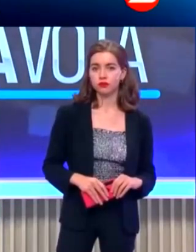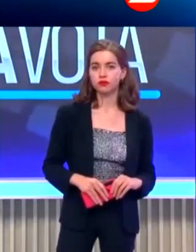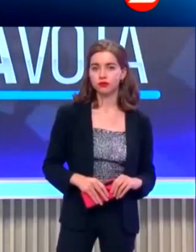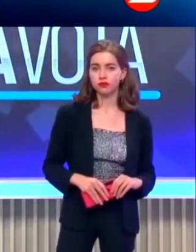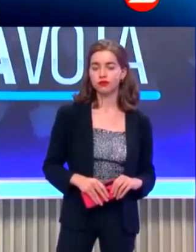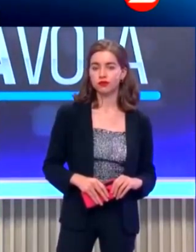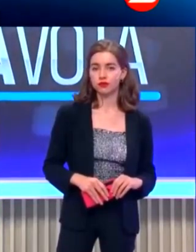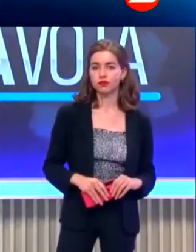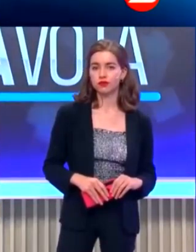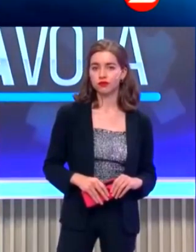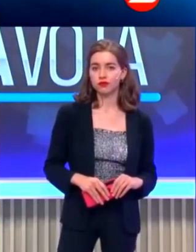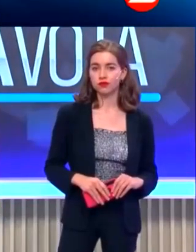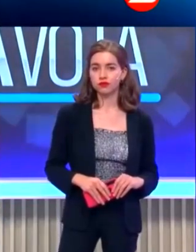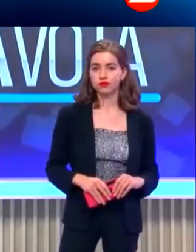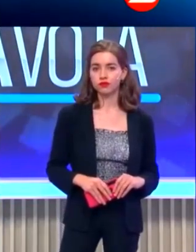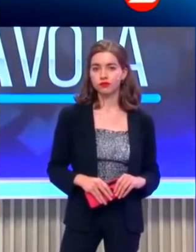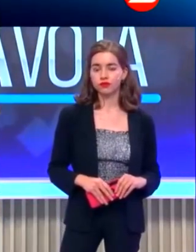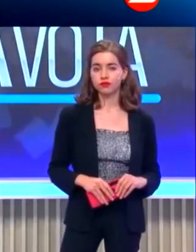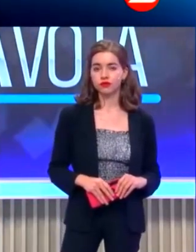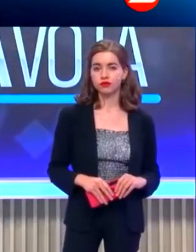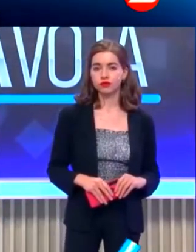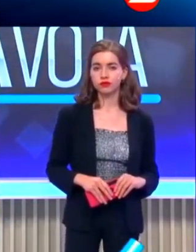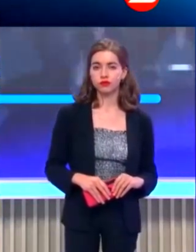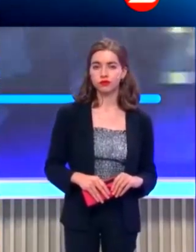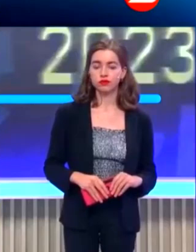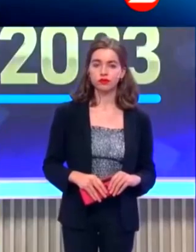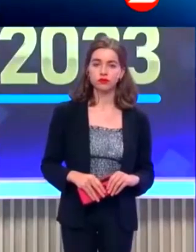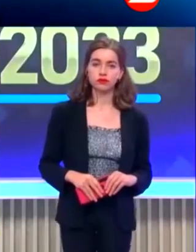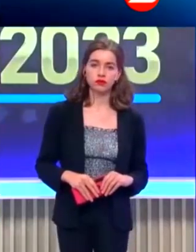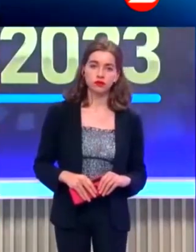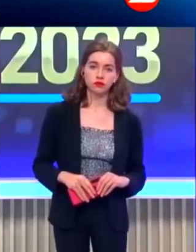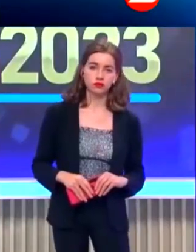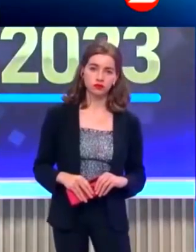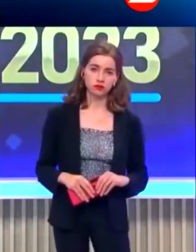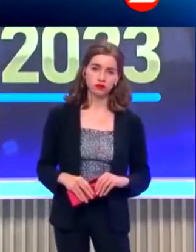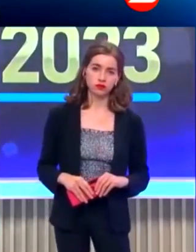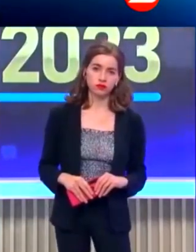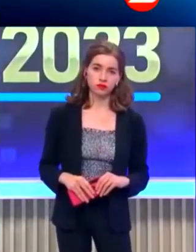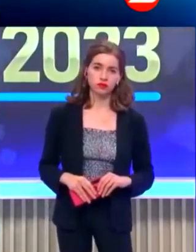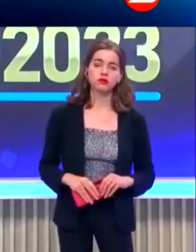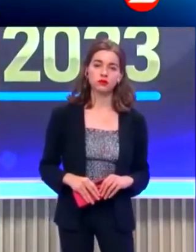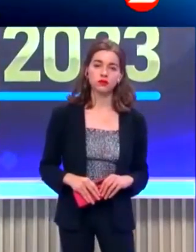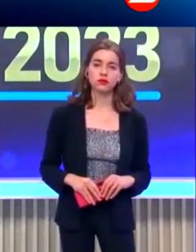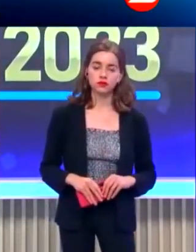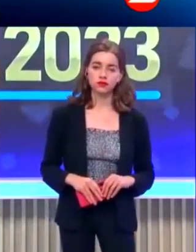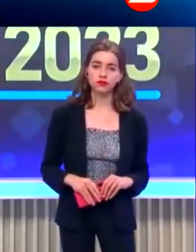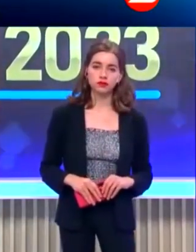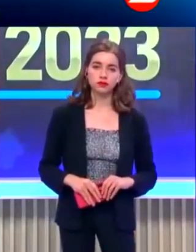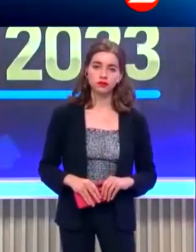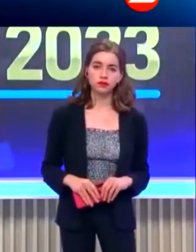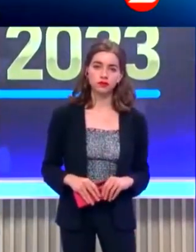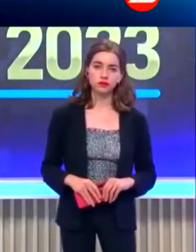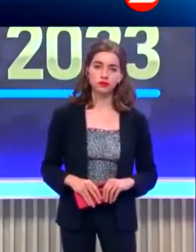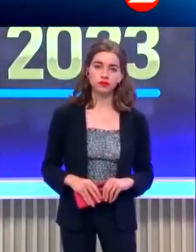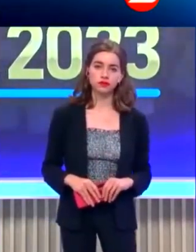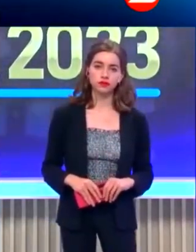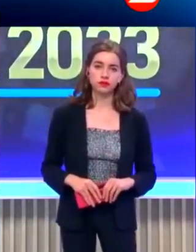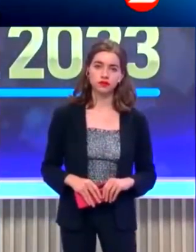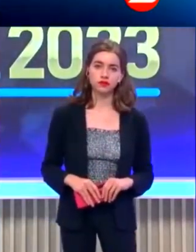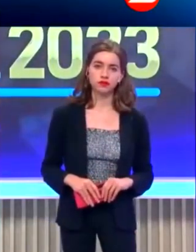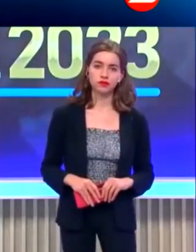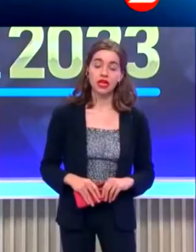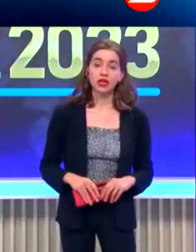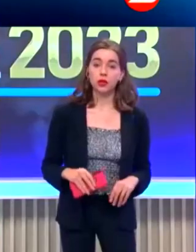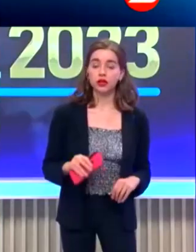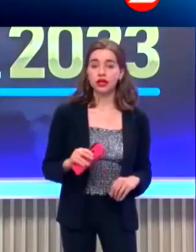ver esto, ¿no? De la nueva mirada que tiene. ¿Cuáles son las prioridades? Me da la impresión, ¿no? Que la gente votó en función de sus prioridades. Pero